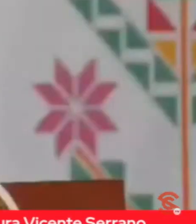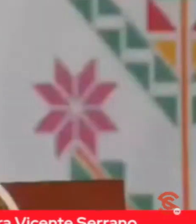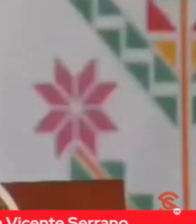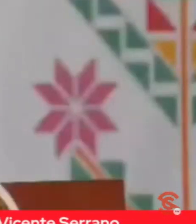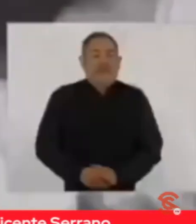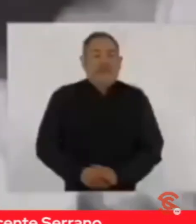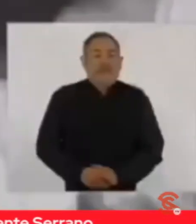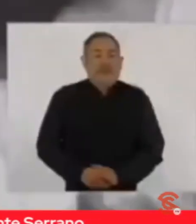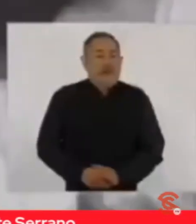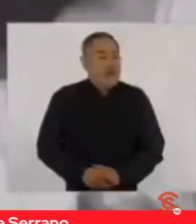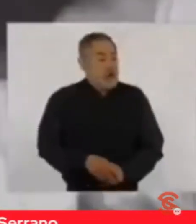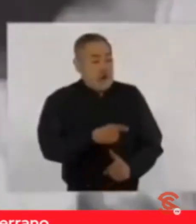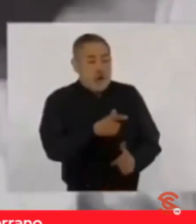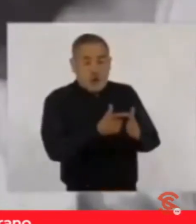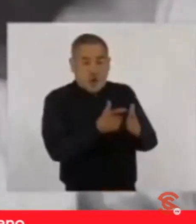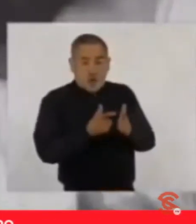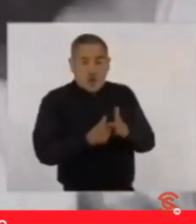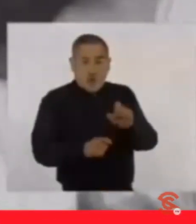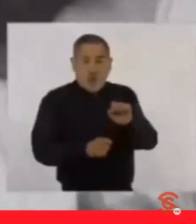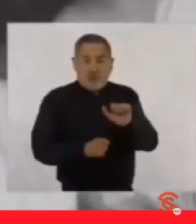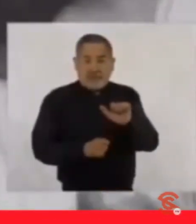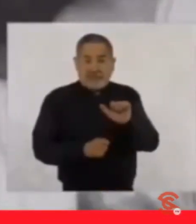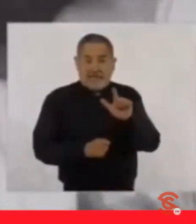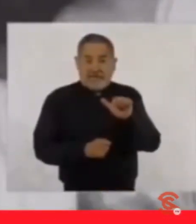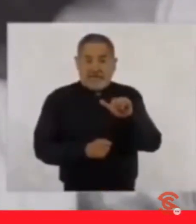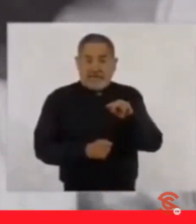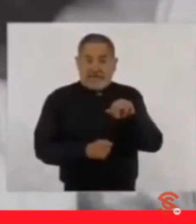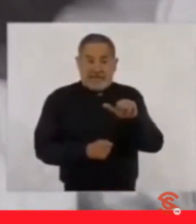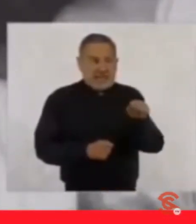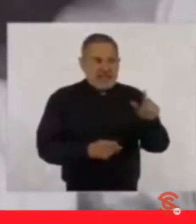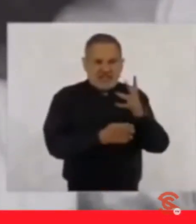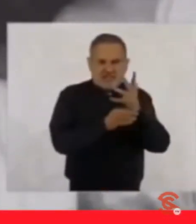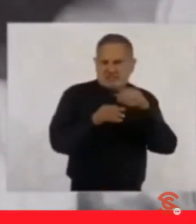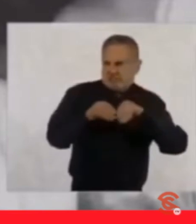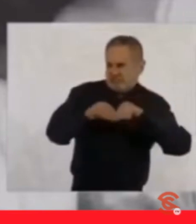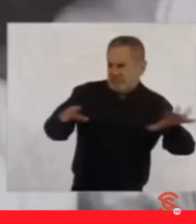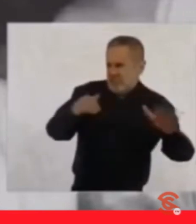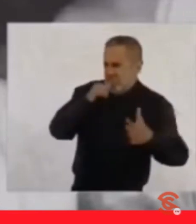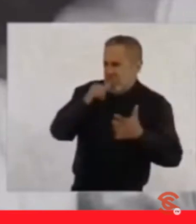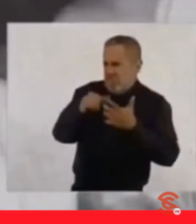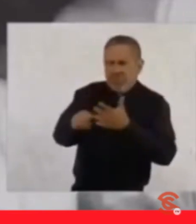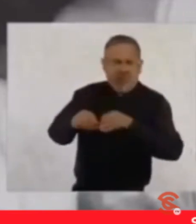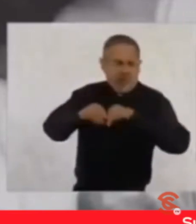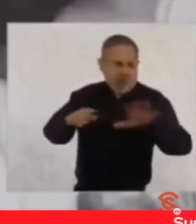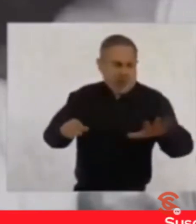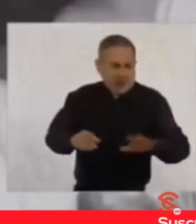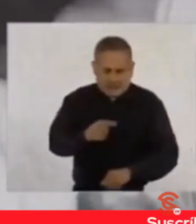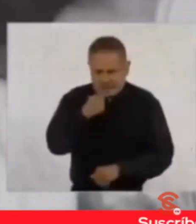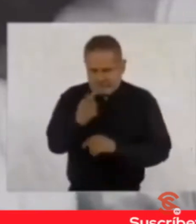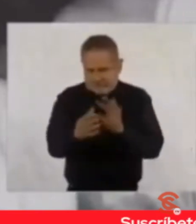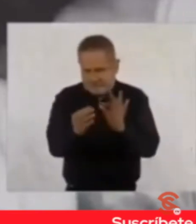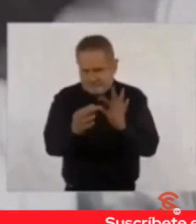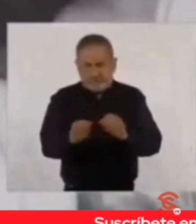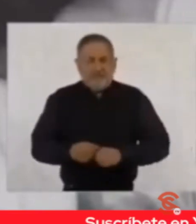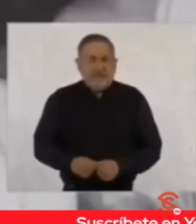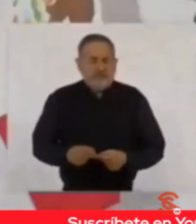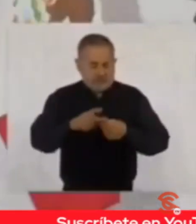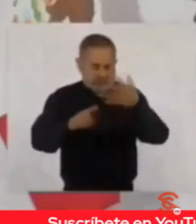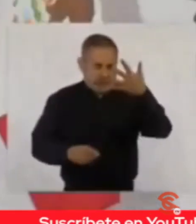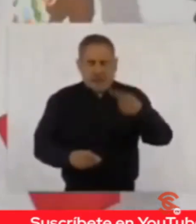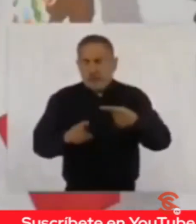del SAT y les dijo, ni uno, y debe 74,000 millones de pesos,